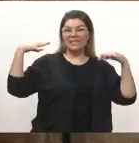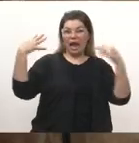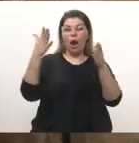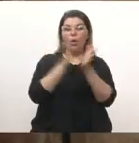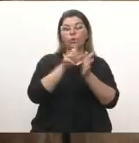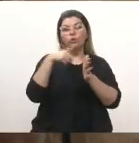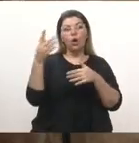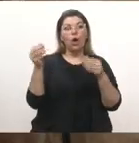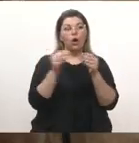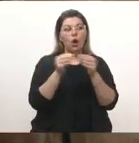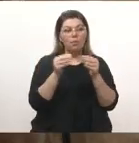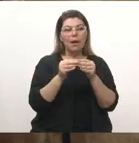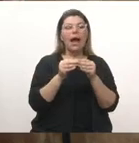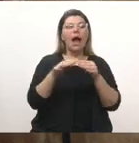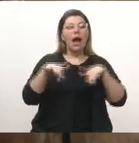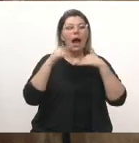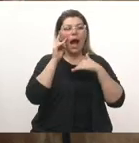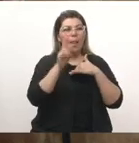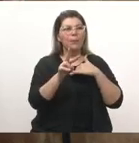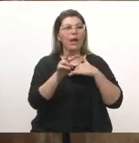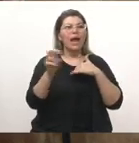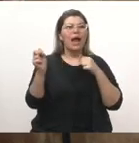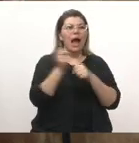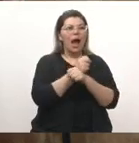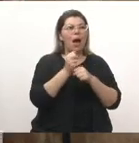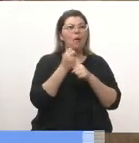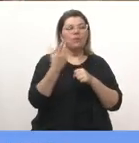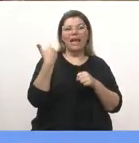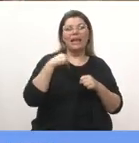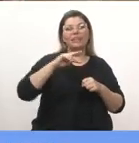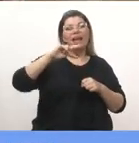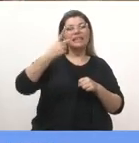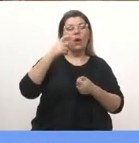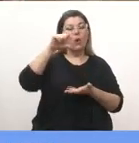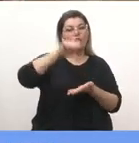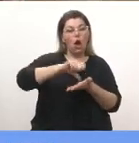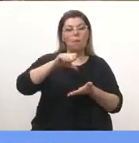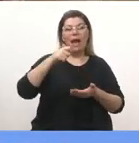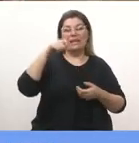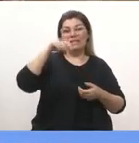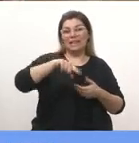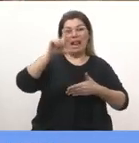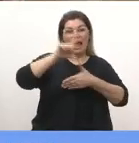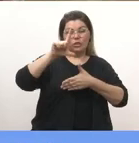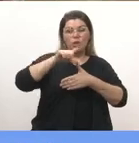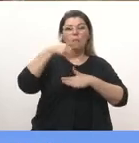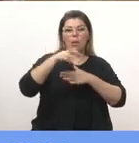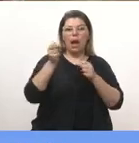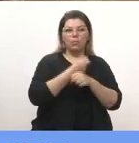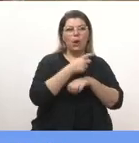otras compañeras a ver cómo se aprobaba esta sanción porque Argentina es el segundo país en Latinoamérica que va a aprobar esta